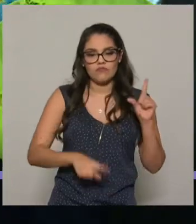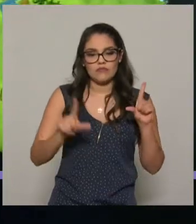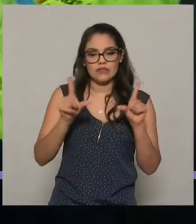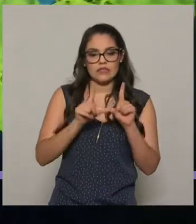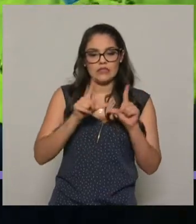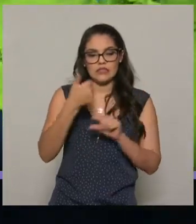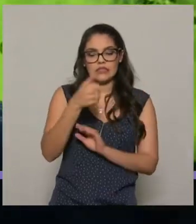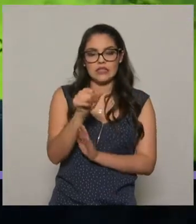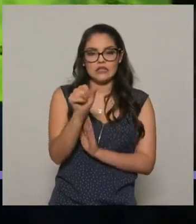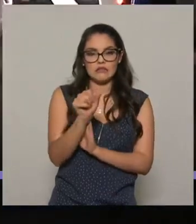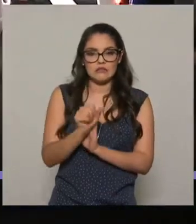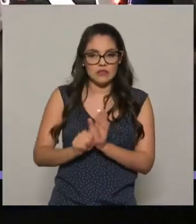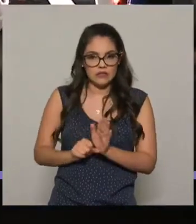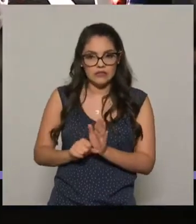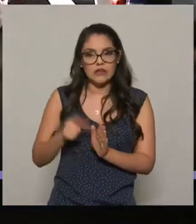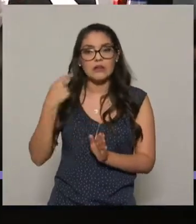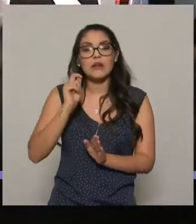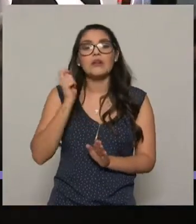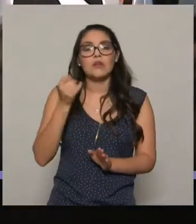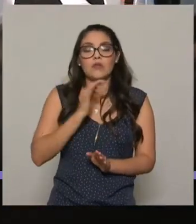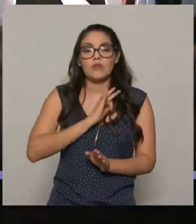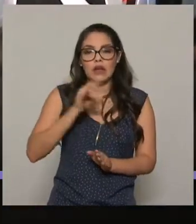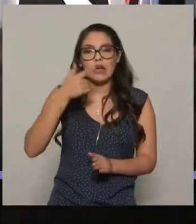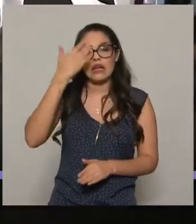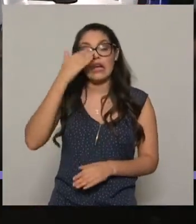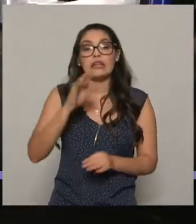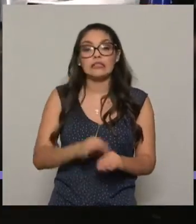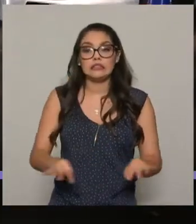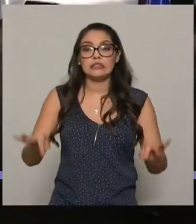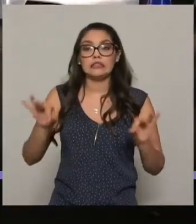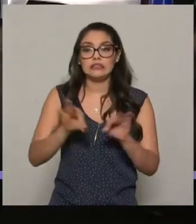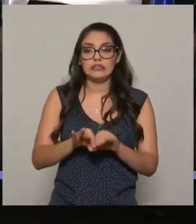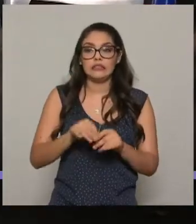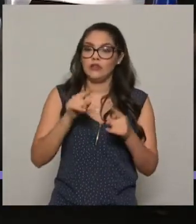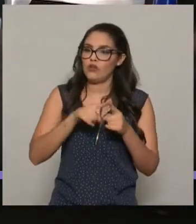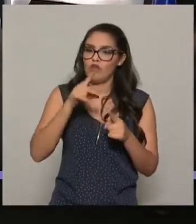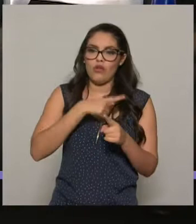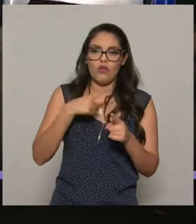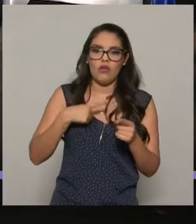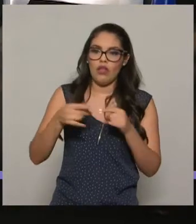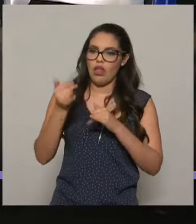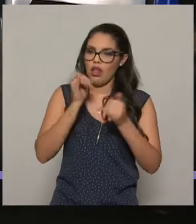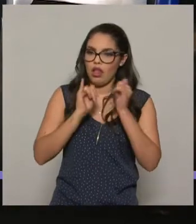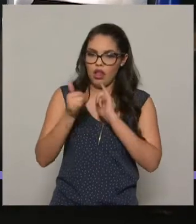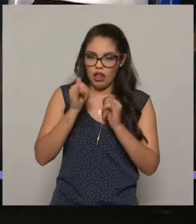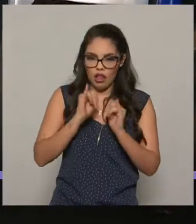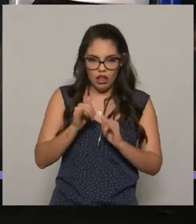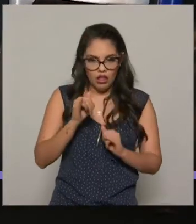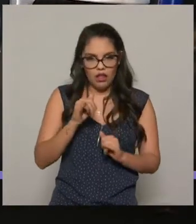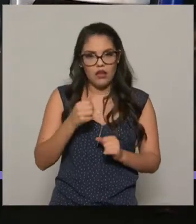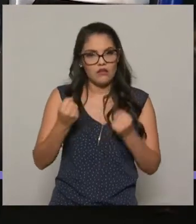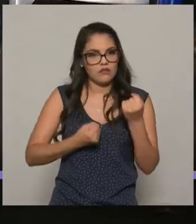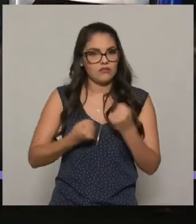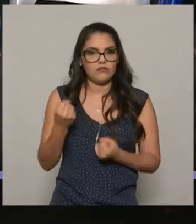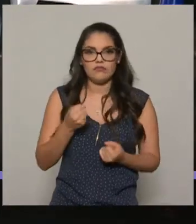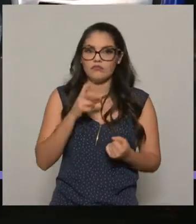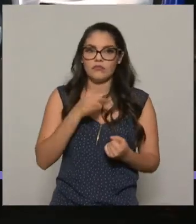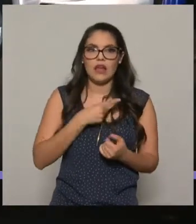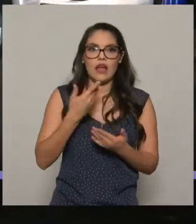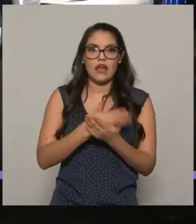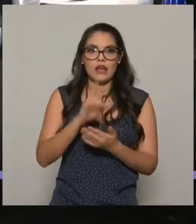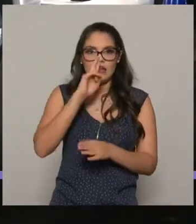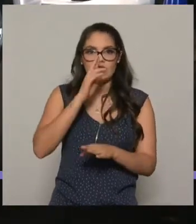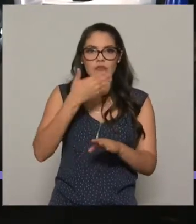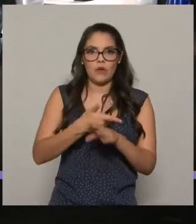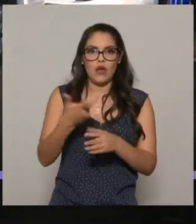licencia durante 6 meses, para que sepamos la relevancia de, uno, no conducir en estado etílico, y segundo, ser responsable del vehículo que